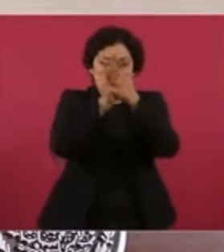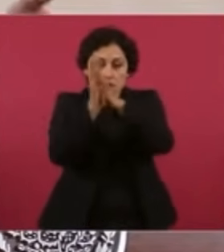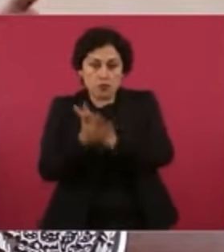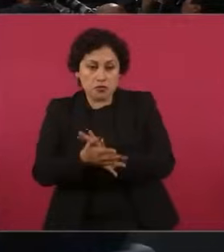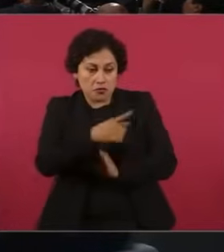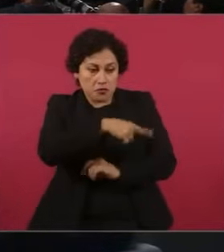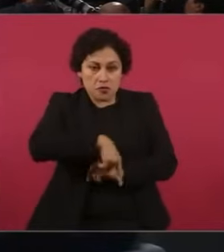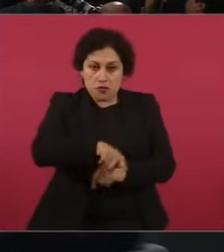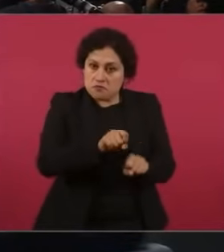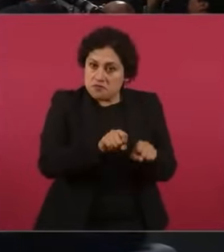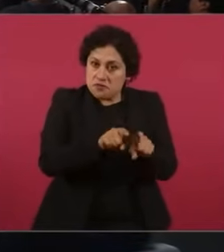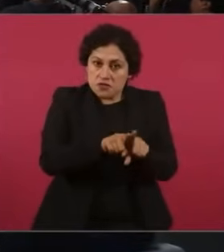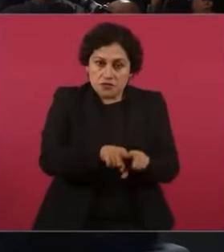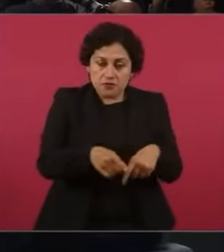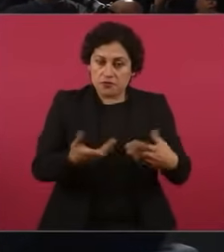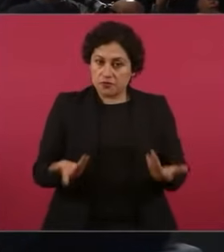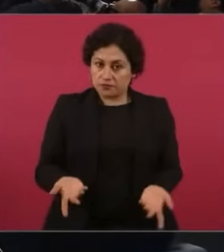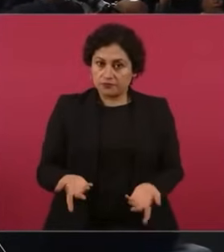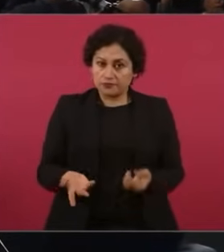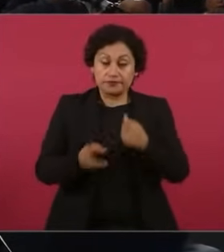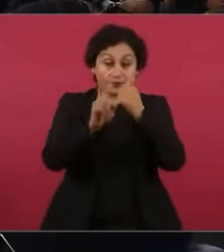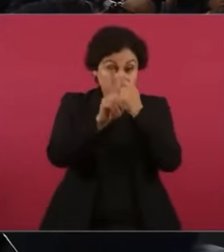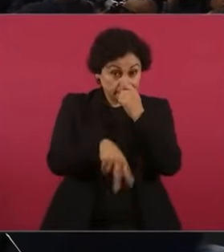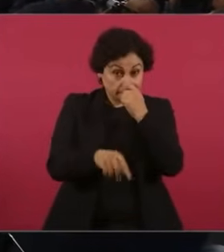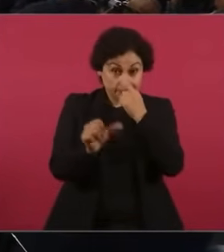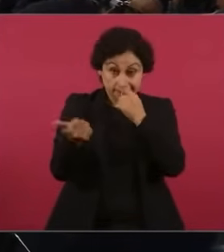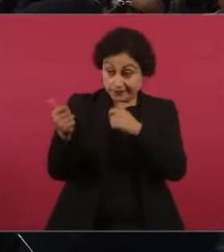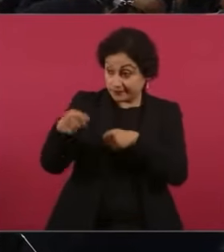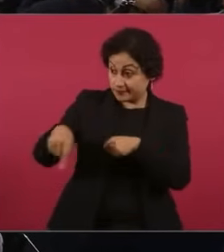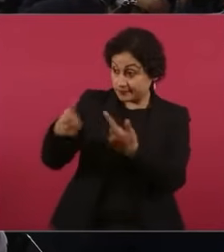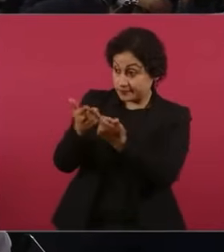Tenían ganas nuestros adversarios, ¿no?,